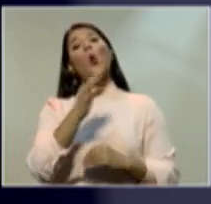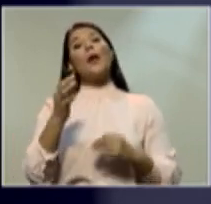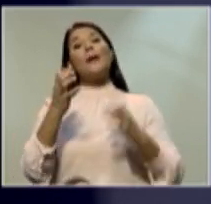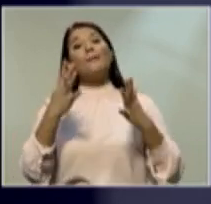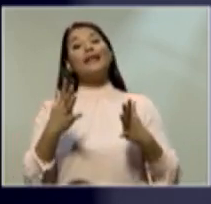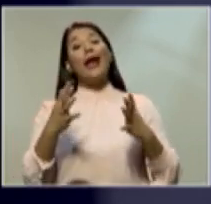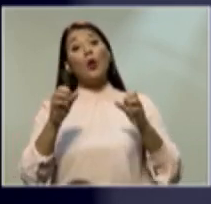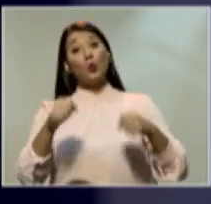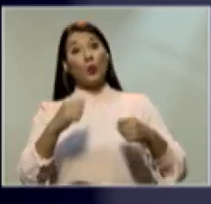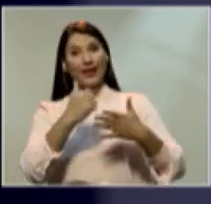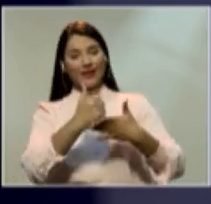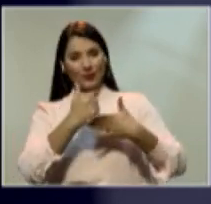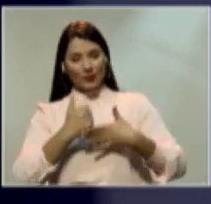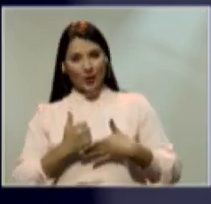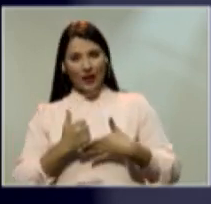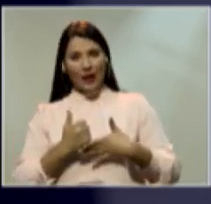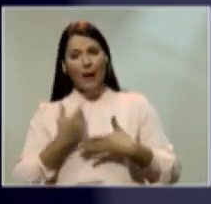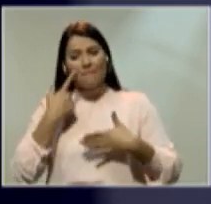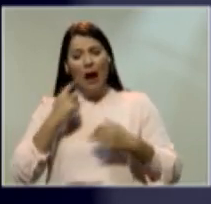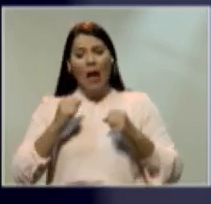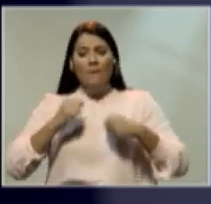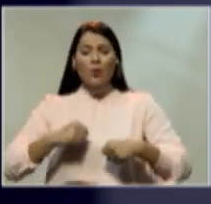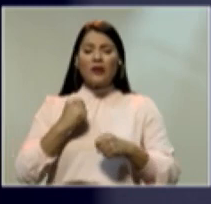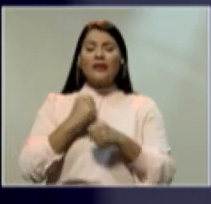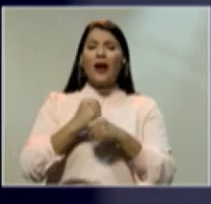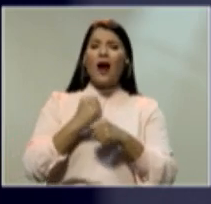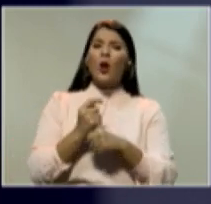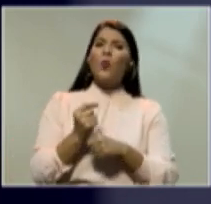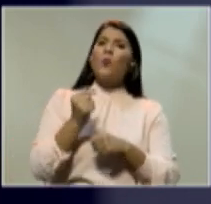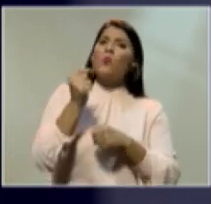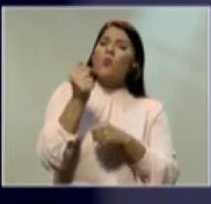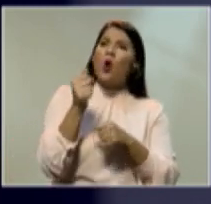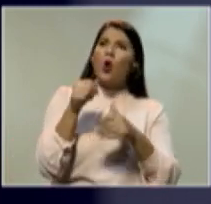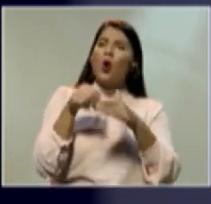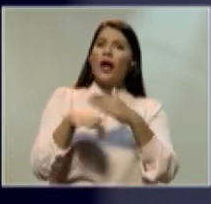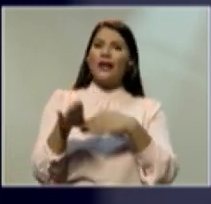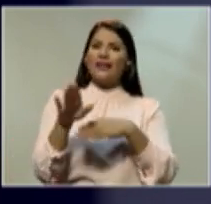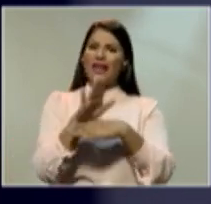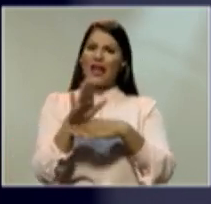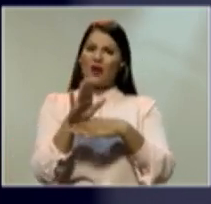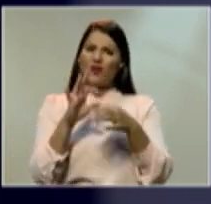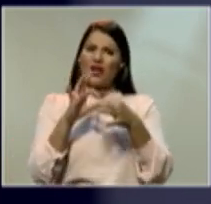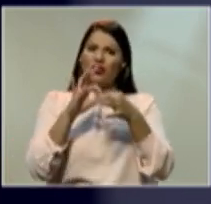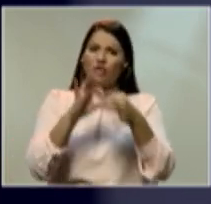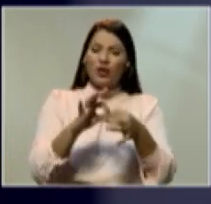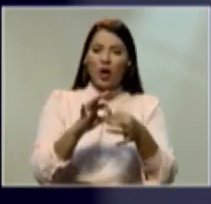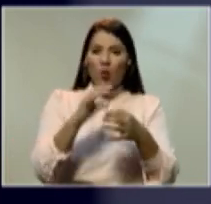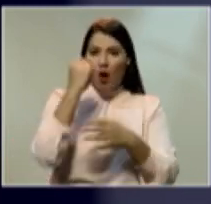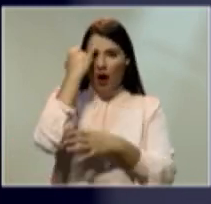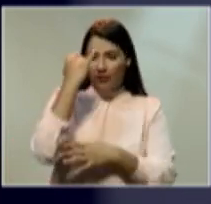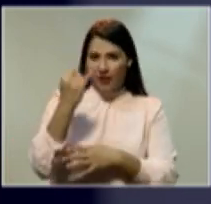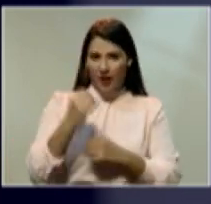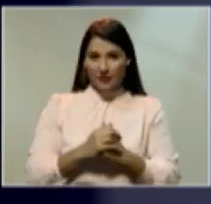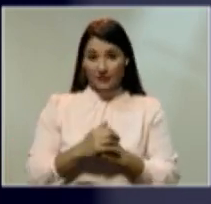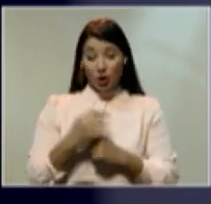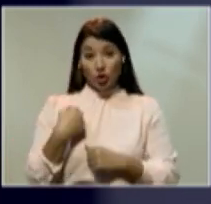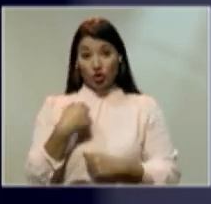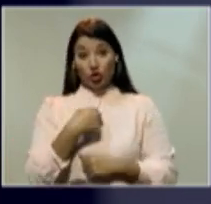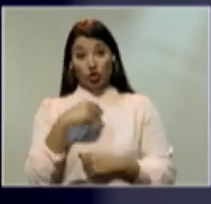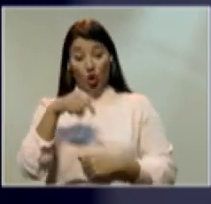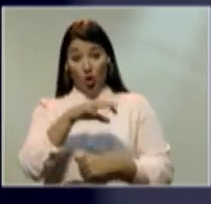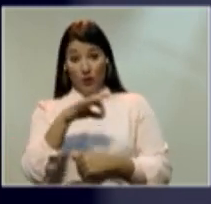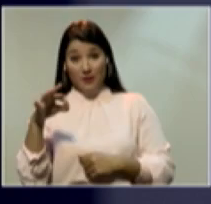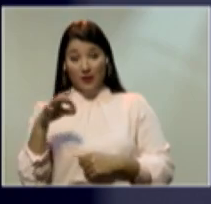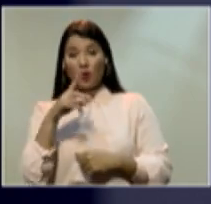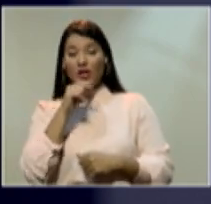esta tarea de trabajar un poco en televisión sobre las ideas. Tenemos de invitado y nos